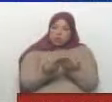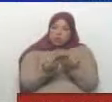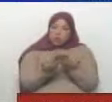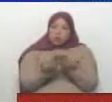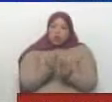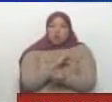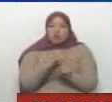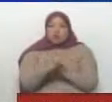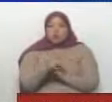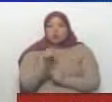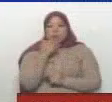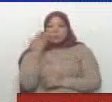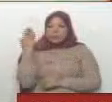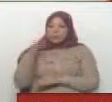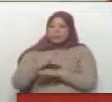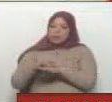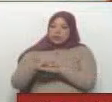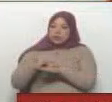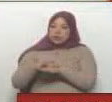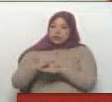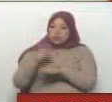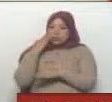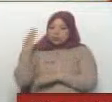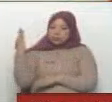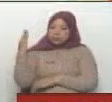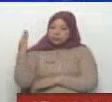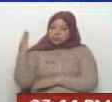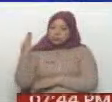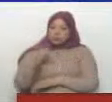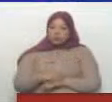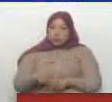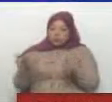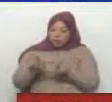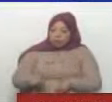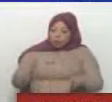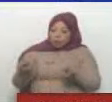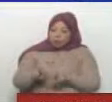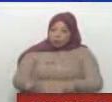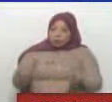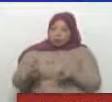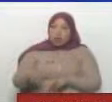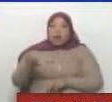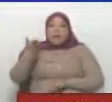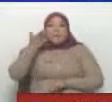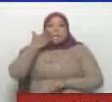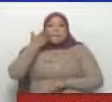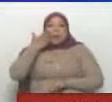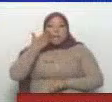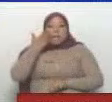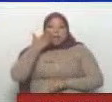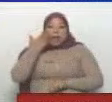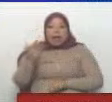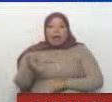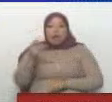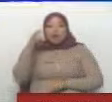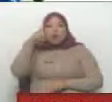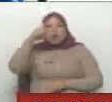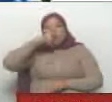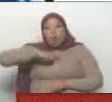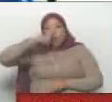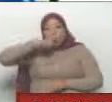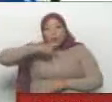Ernesto Villegas. ¿Ah? Y él en su investigación, porque su madre venía de Yugoslavia, judía